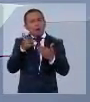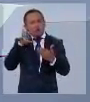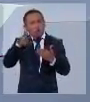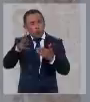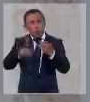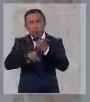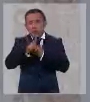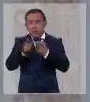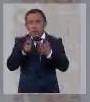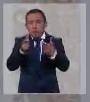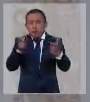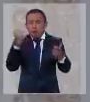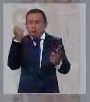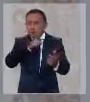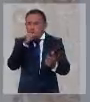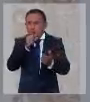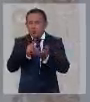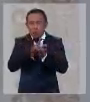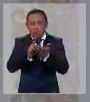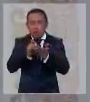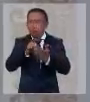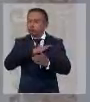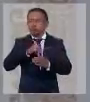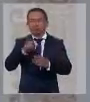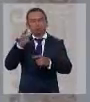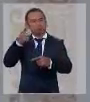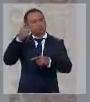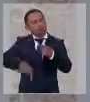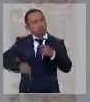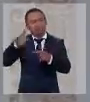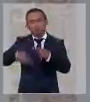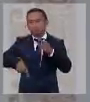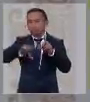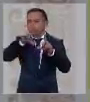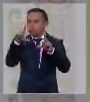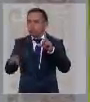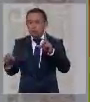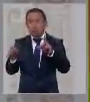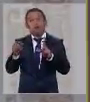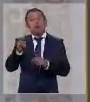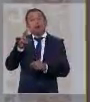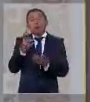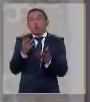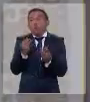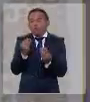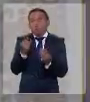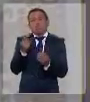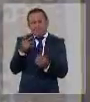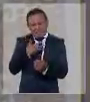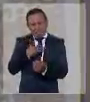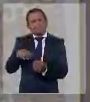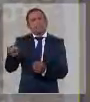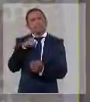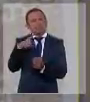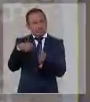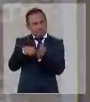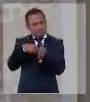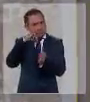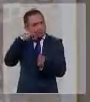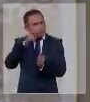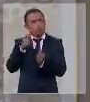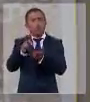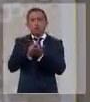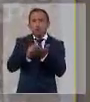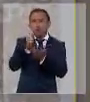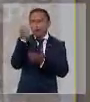problema en el país. Hay cierto un alto consumo de drogas que genera violencia y maldad, pero tenemos que saber a precisión y para eso